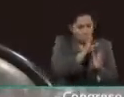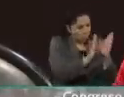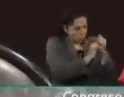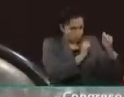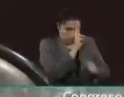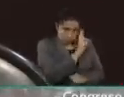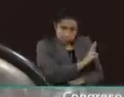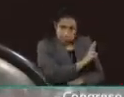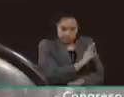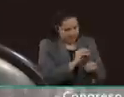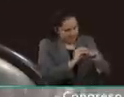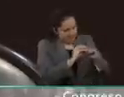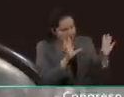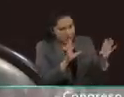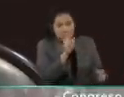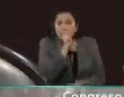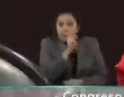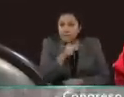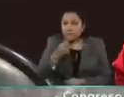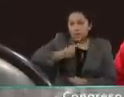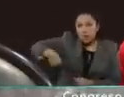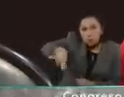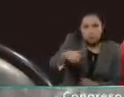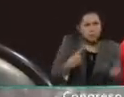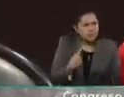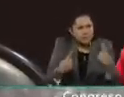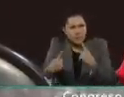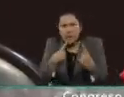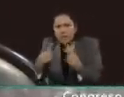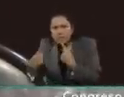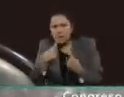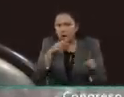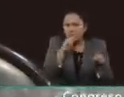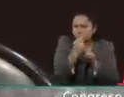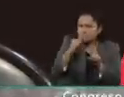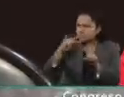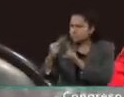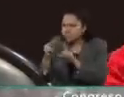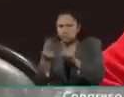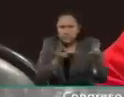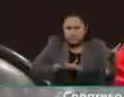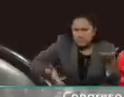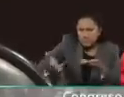deliberativa como fundamento de la vida parlamentaria.